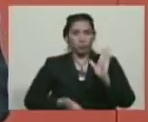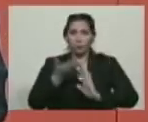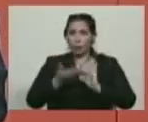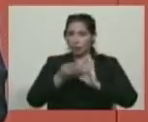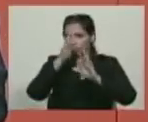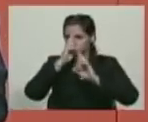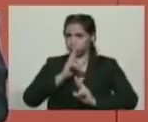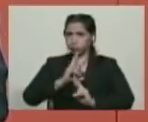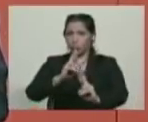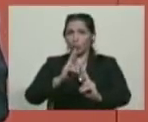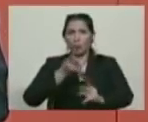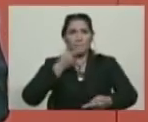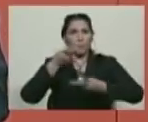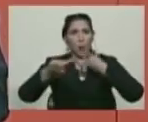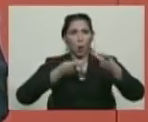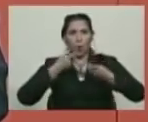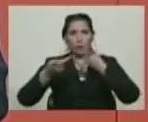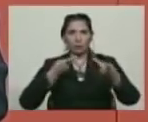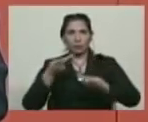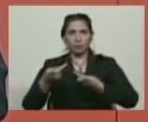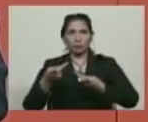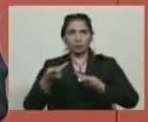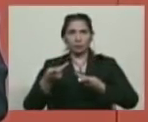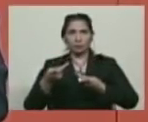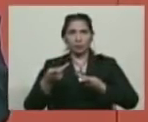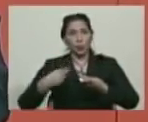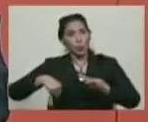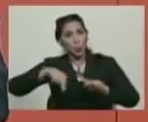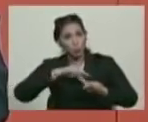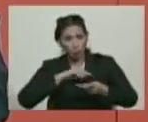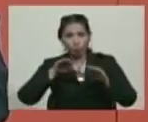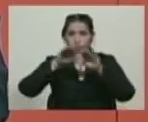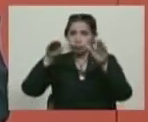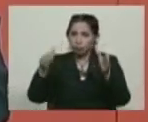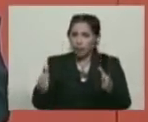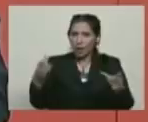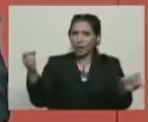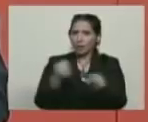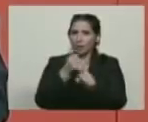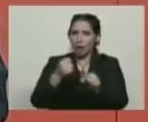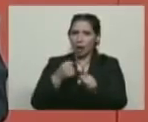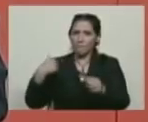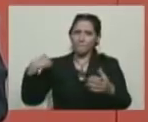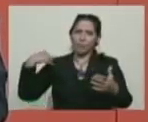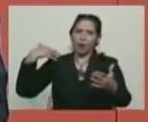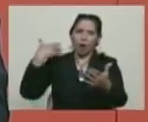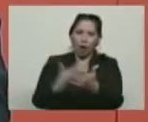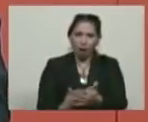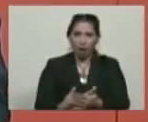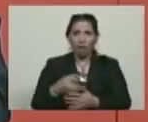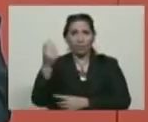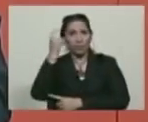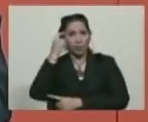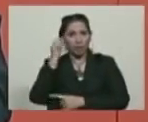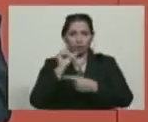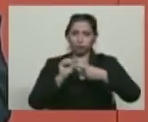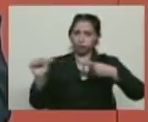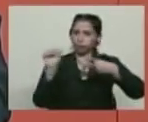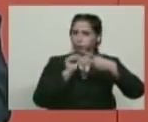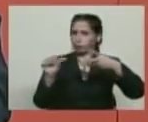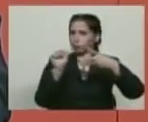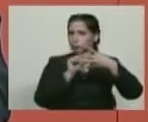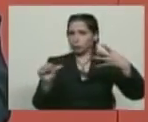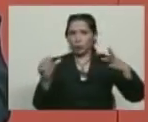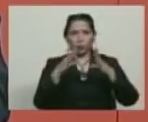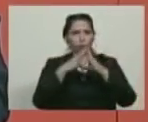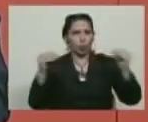a esta política porque hemos hecho una mesa de trabajo durante varios días durante varias semanas con